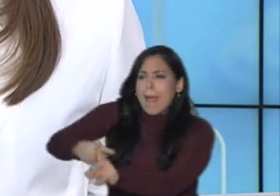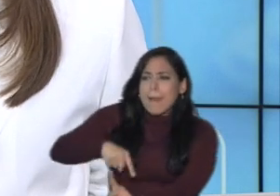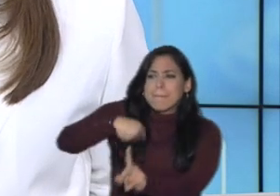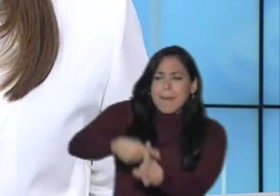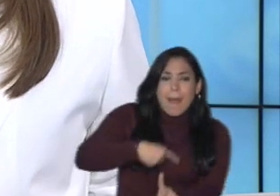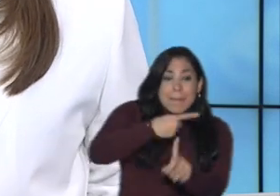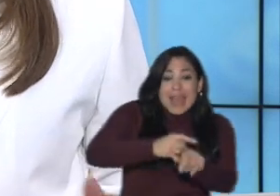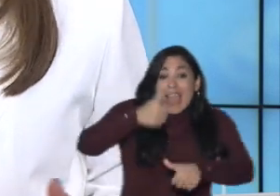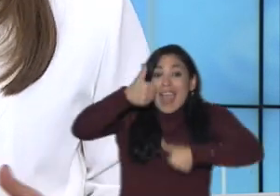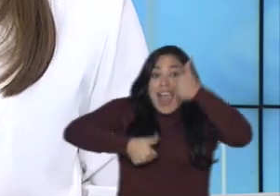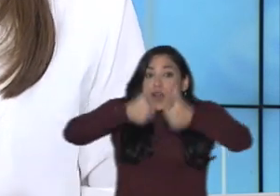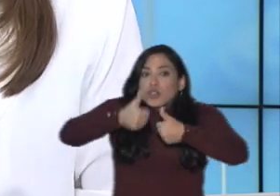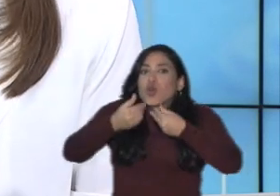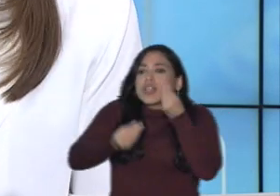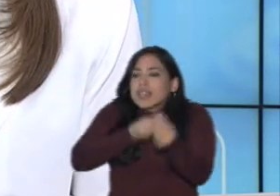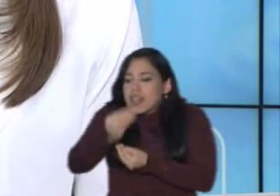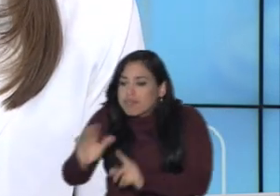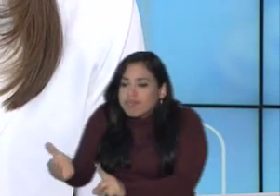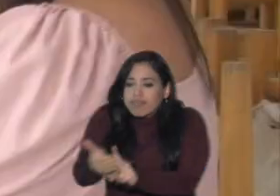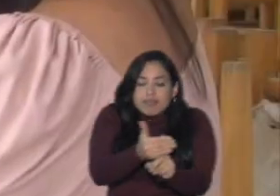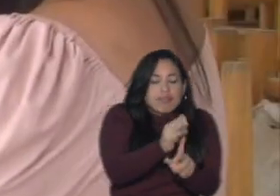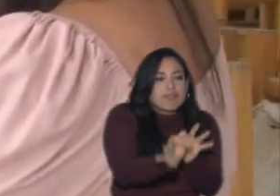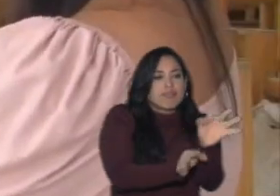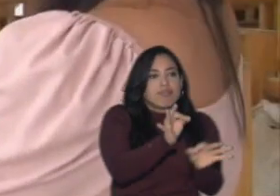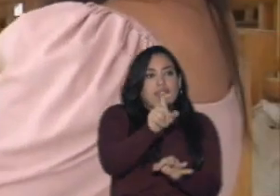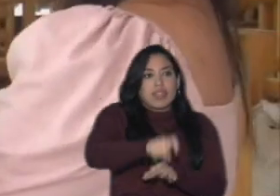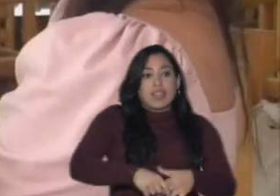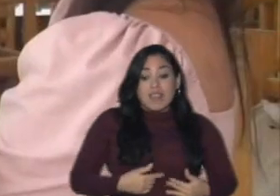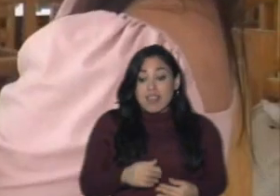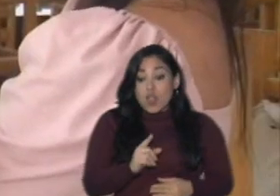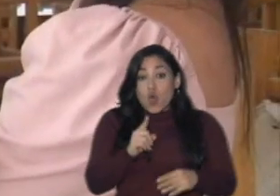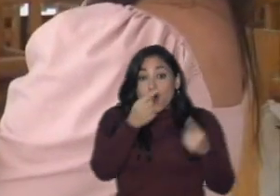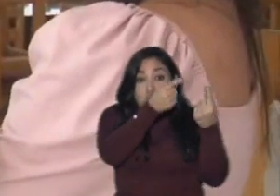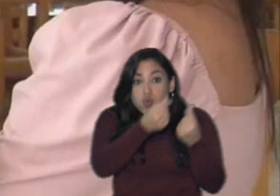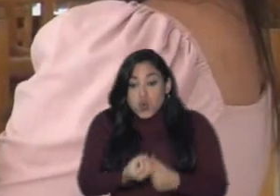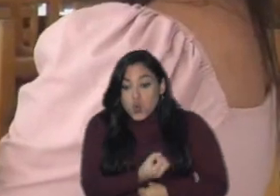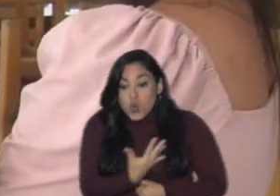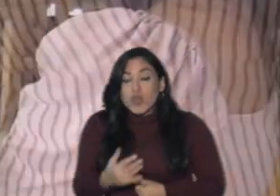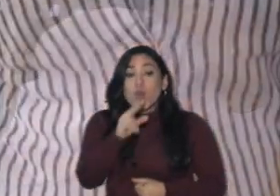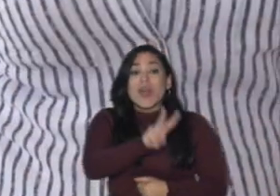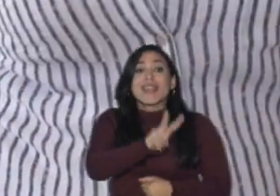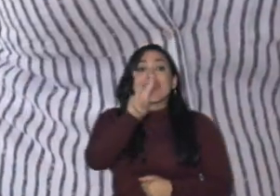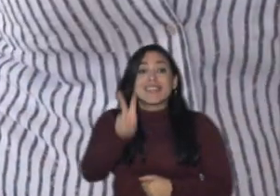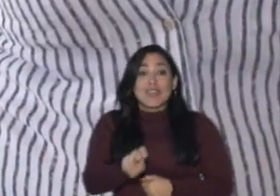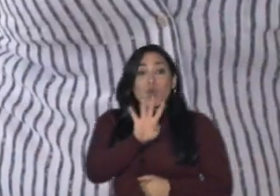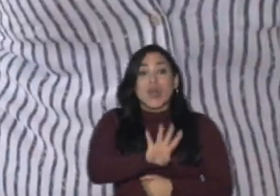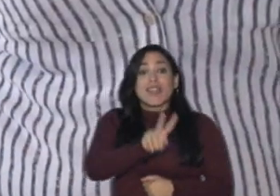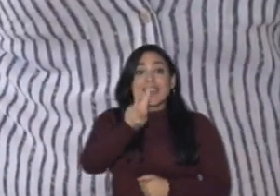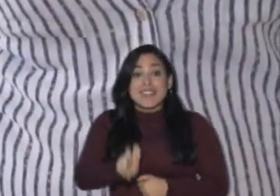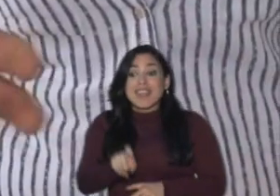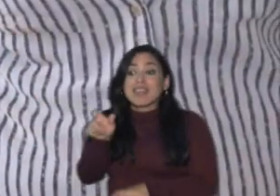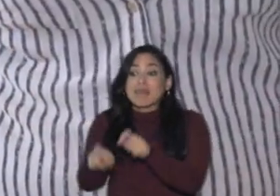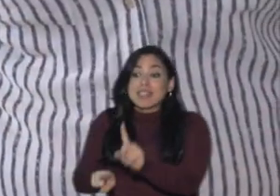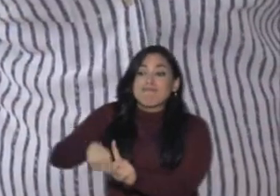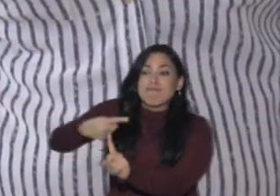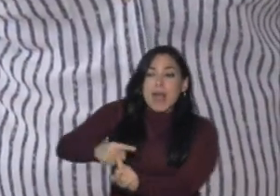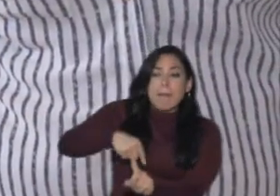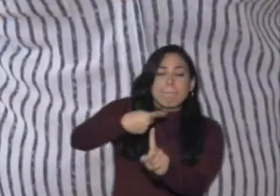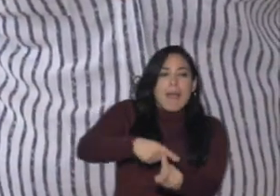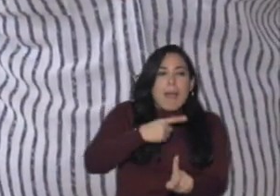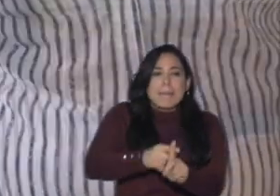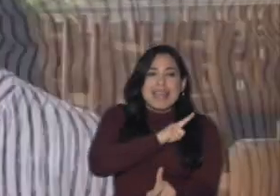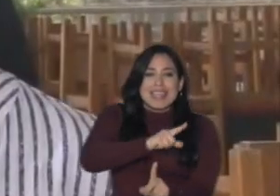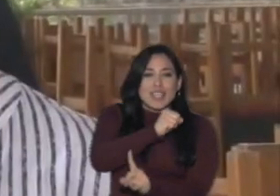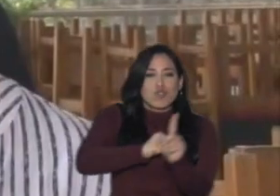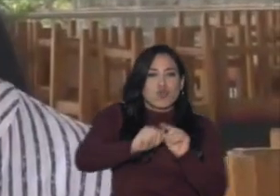Las autoridades crean una ruta de protección. Hoy son 47 líderes comunales que están amenazados en Cartagena y que atraviesan una